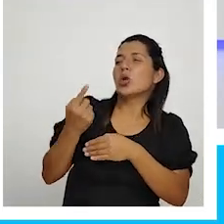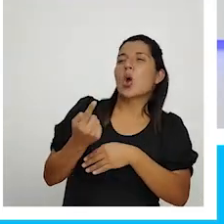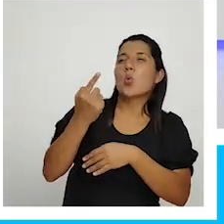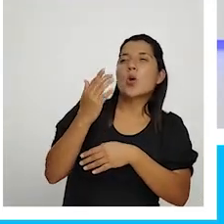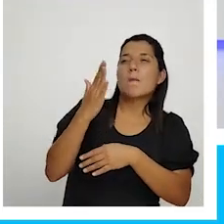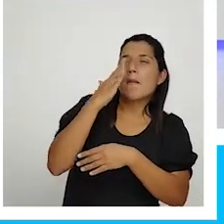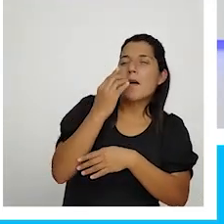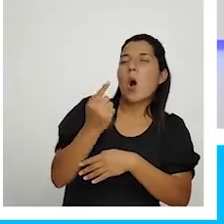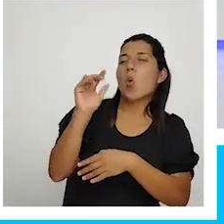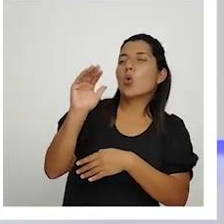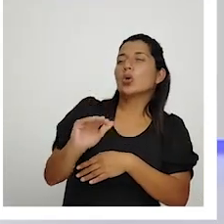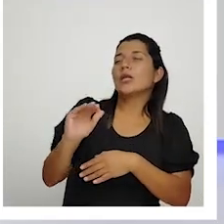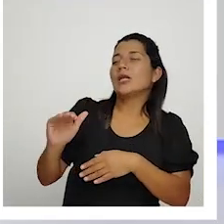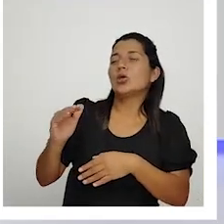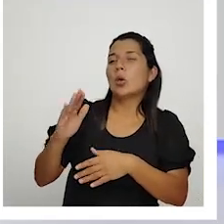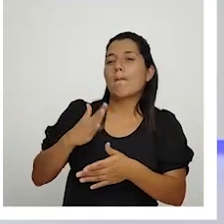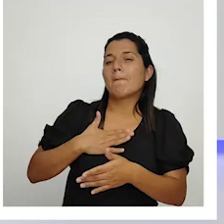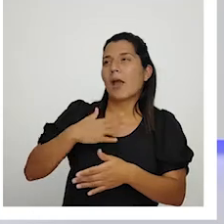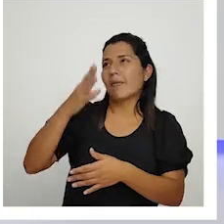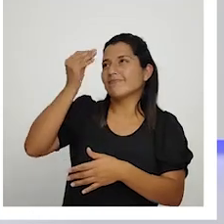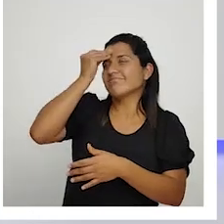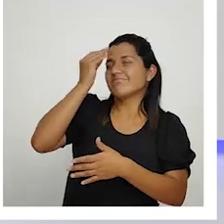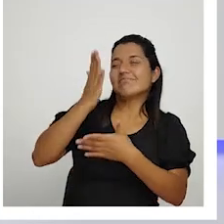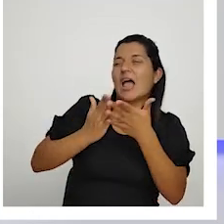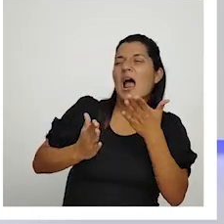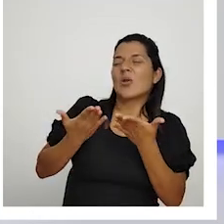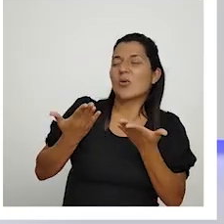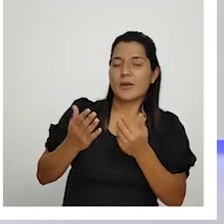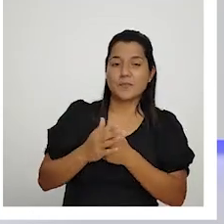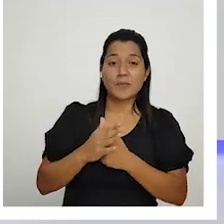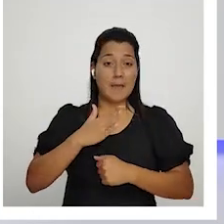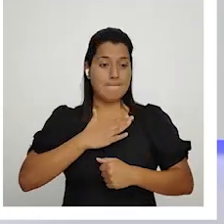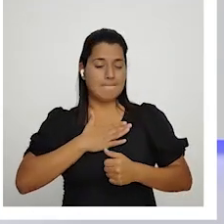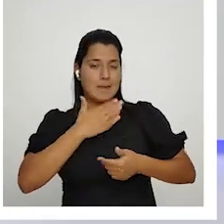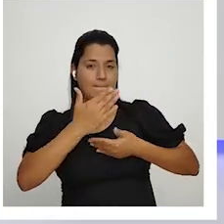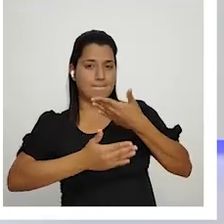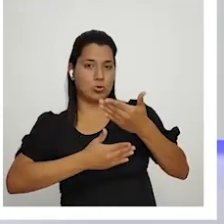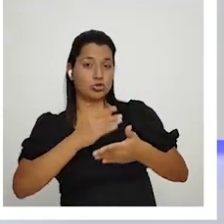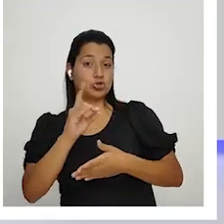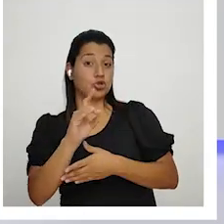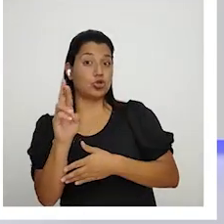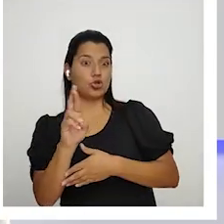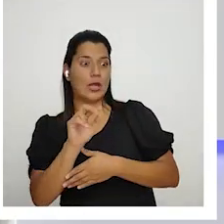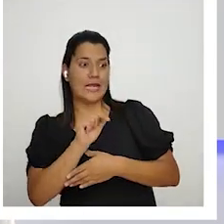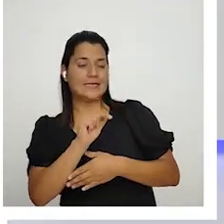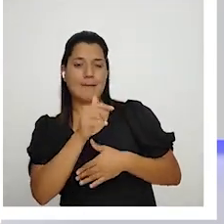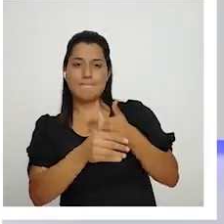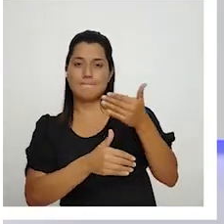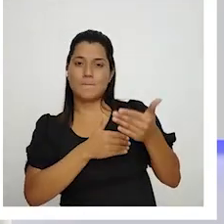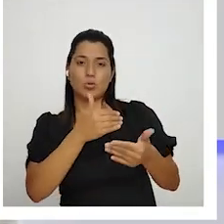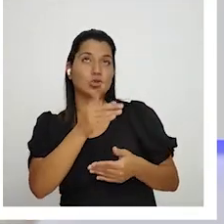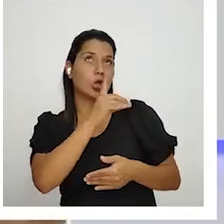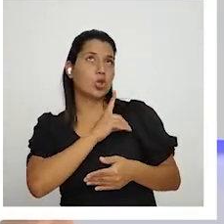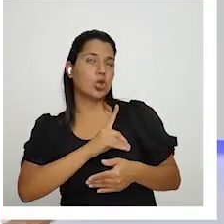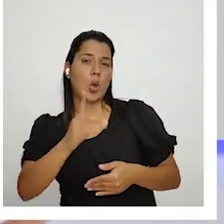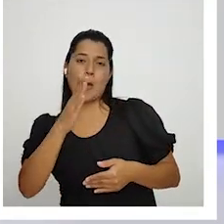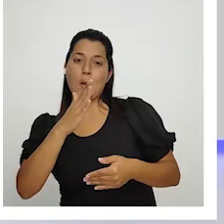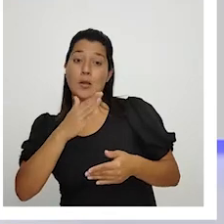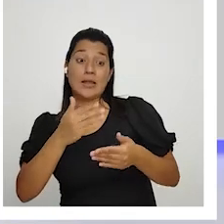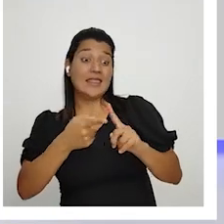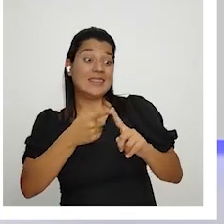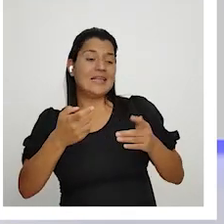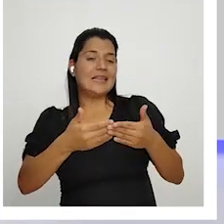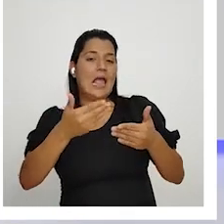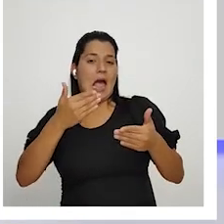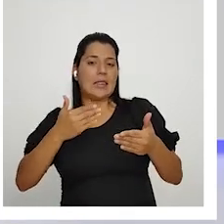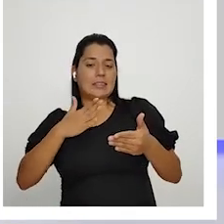dejaron esto. Sí, vieras que yo le digo a la gente que mi proceso del doctorado fue proceso en el que Dios me preparó para llegar hasta allá.